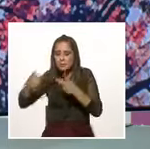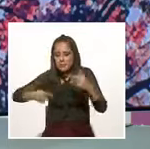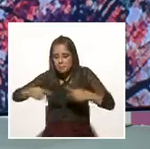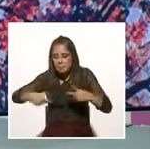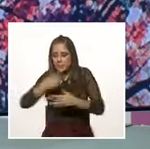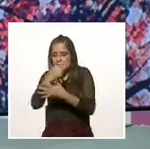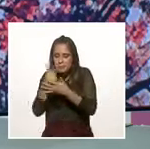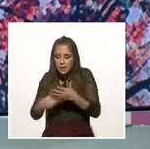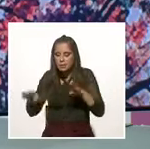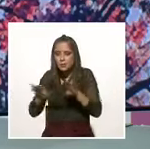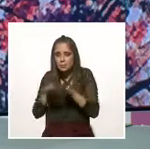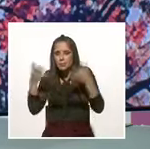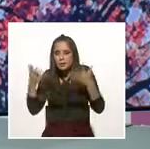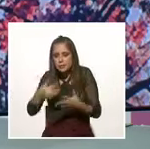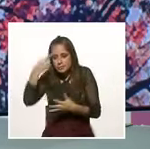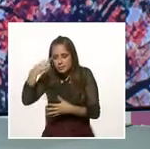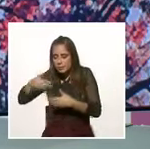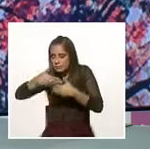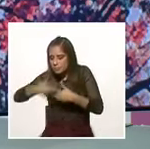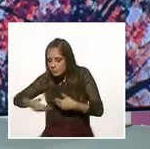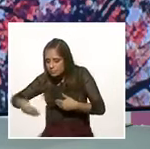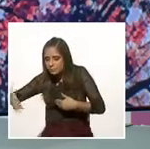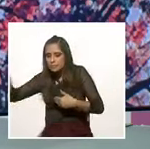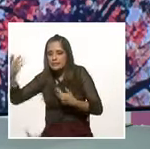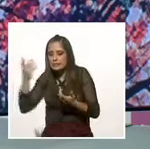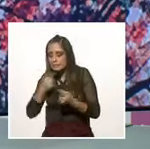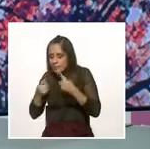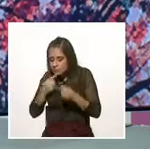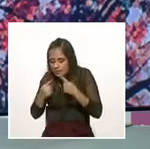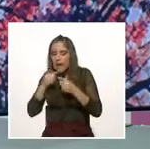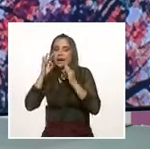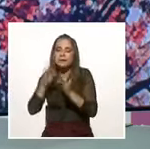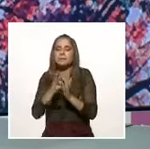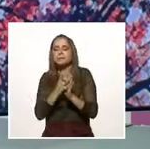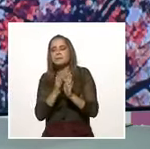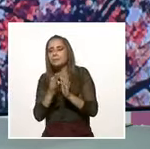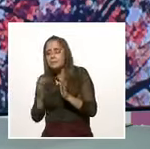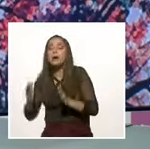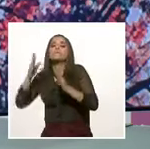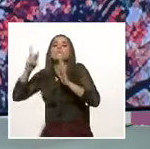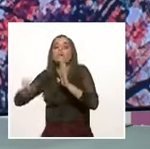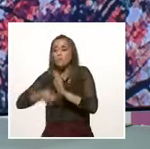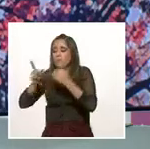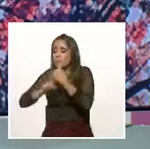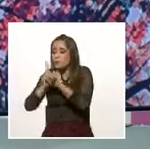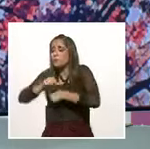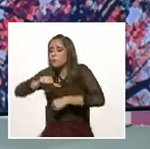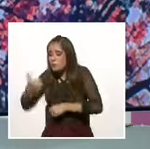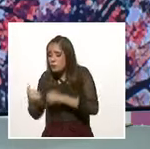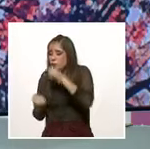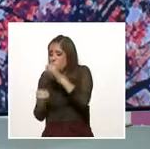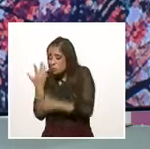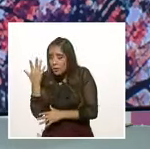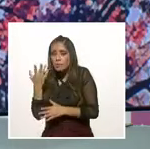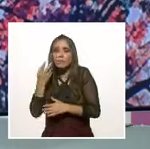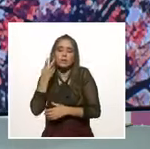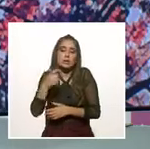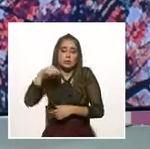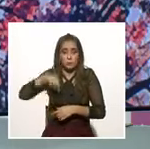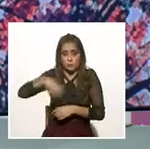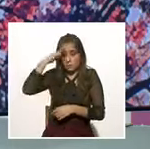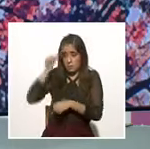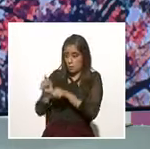la mejor vía para caminar a través de esta adversidad. Todavía nos falta mucho. Todavía vienen más cosas, pero